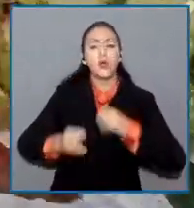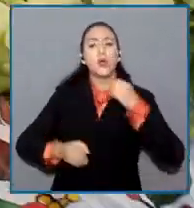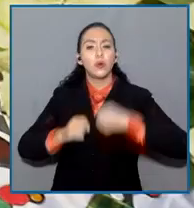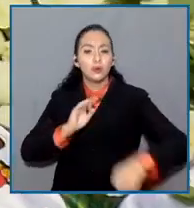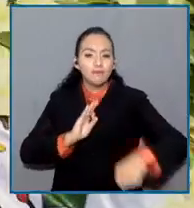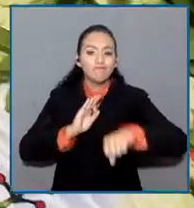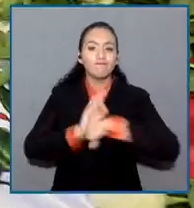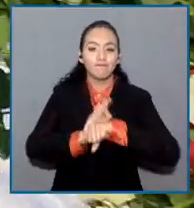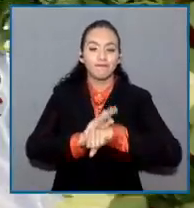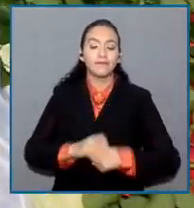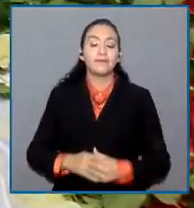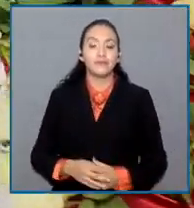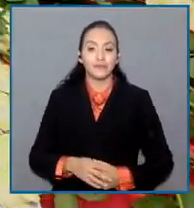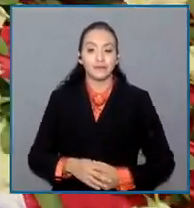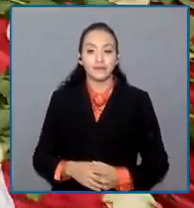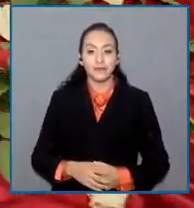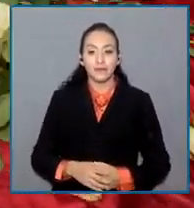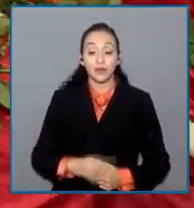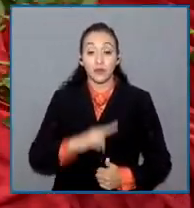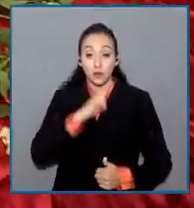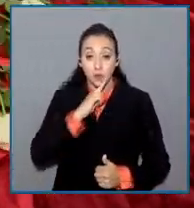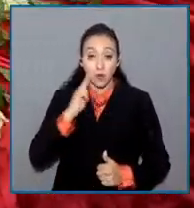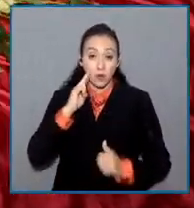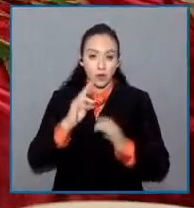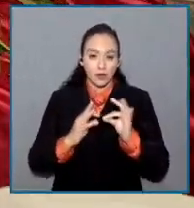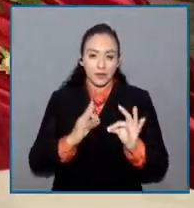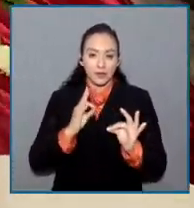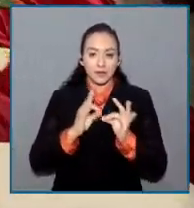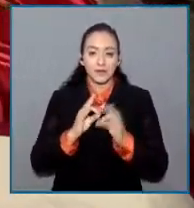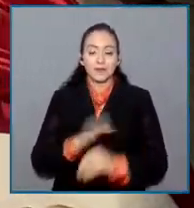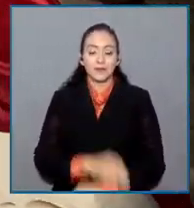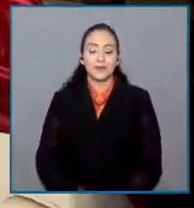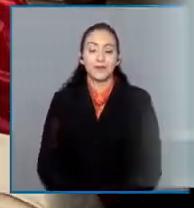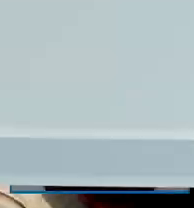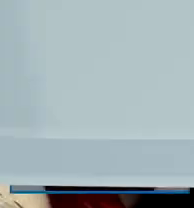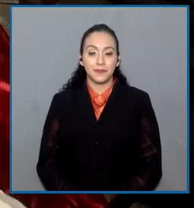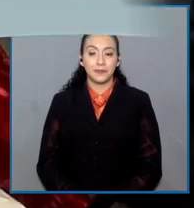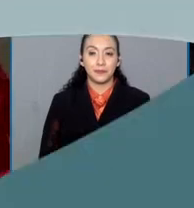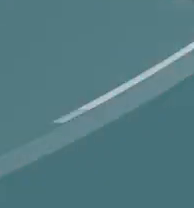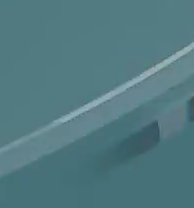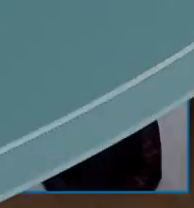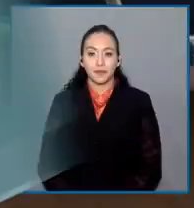Para el canal del Poder Judicial de la Federación, Juan Carlos González.